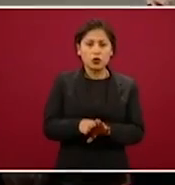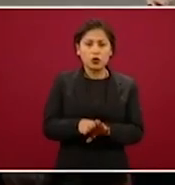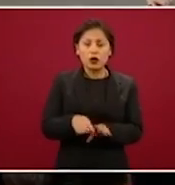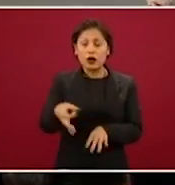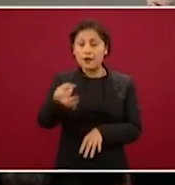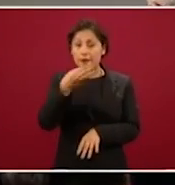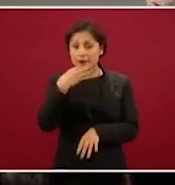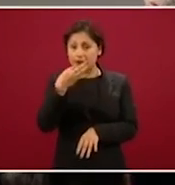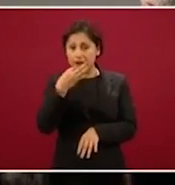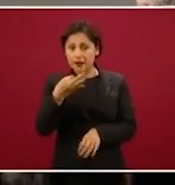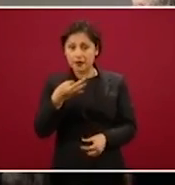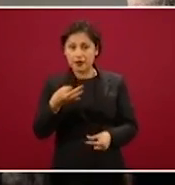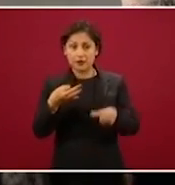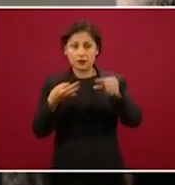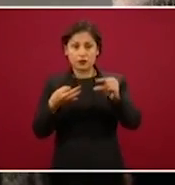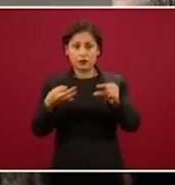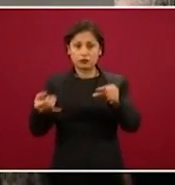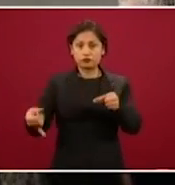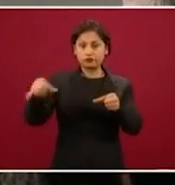Las dosis